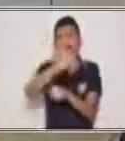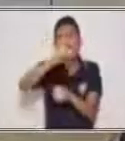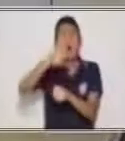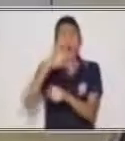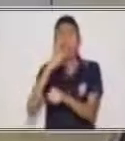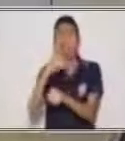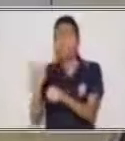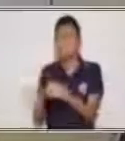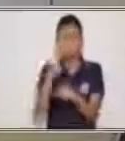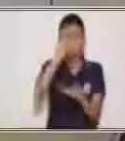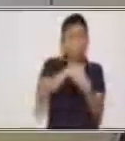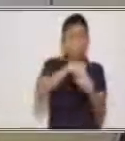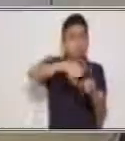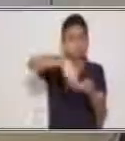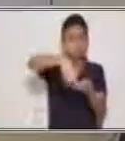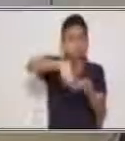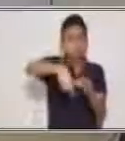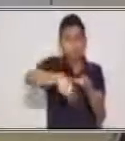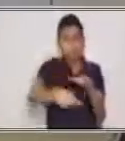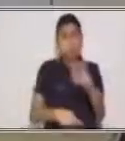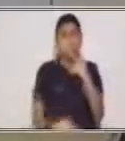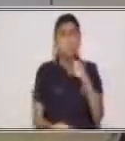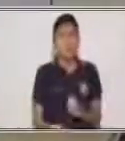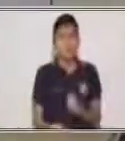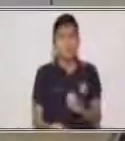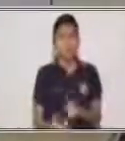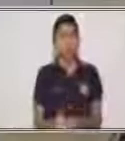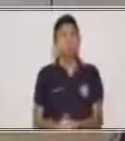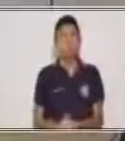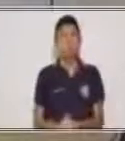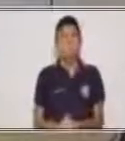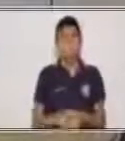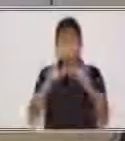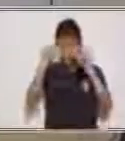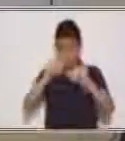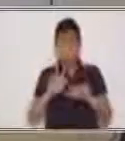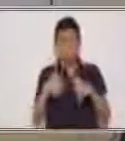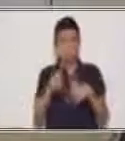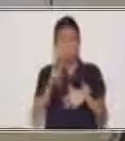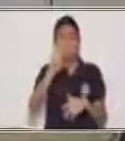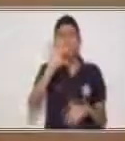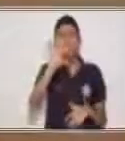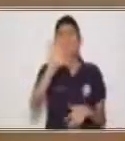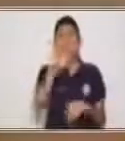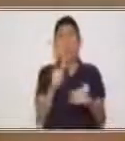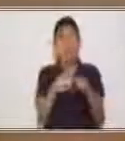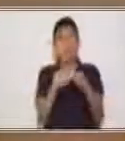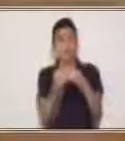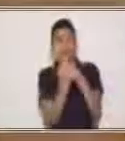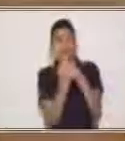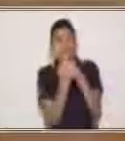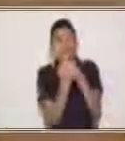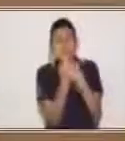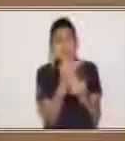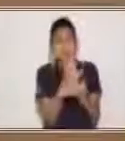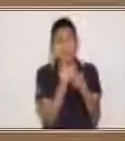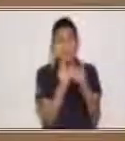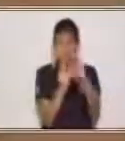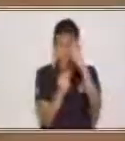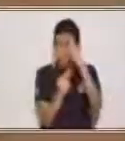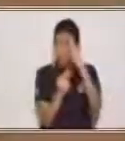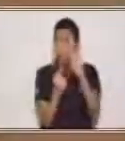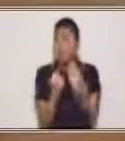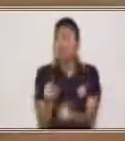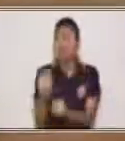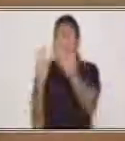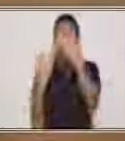qué razón? Porque así se verá mejor nuestro experimento. En este caso la vela ya está encendida, porque recuérdate que el fuego es peligroso.